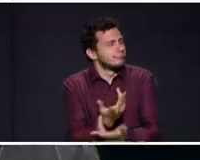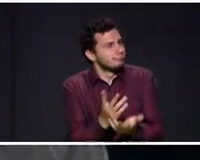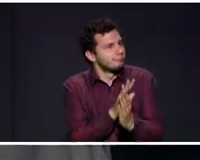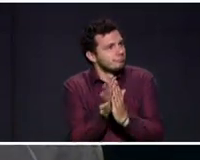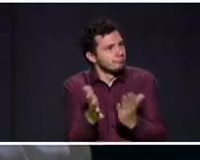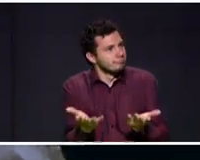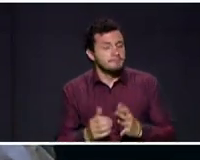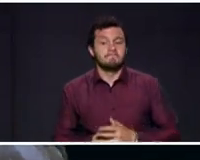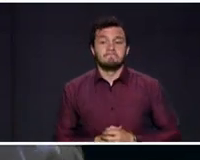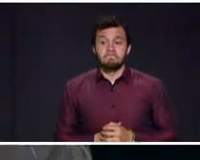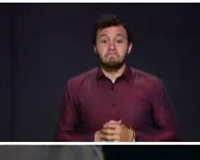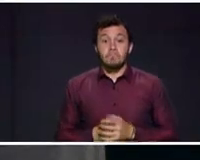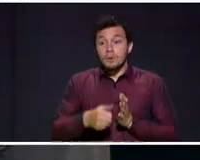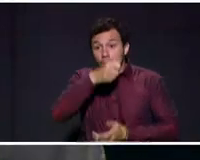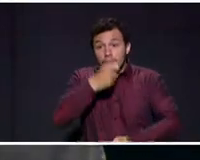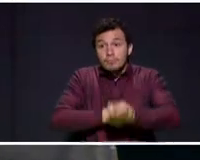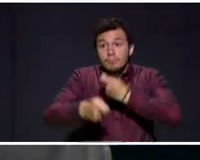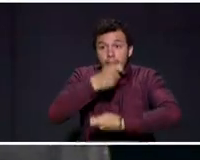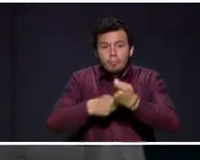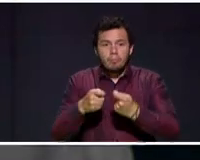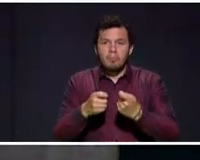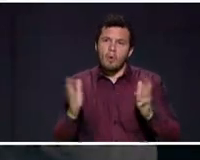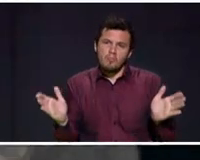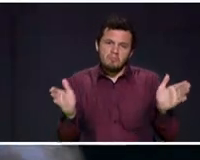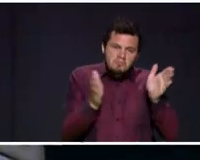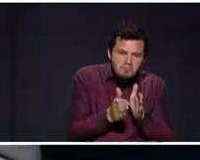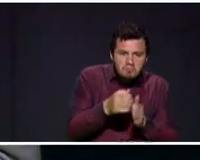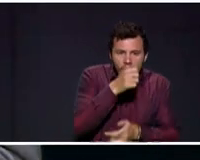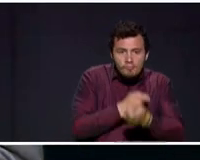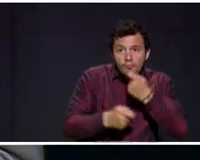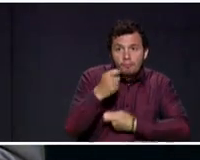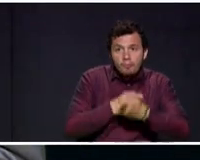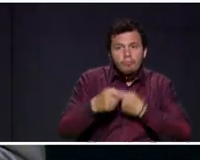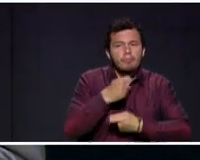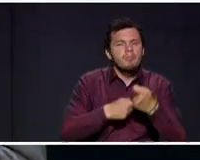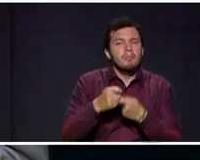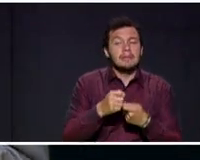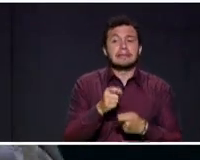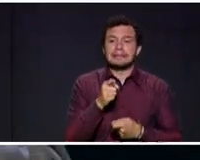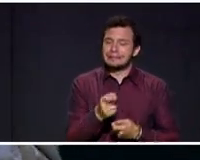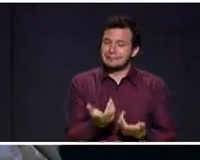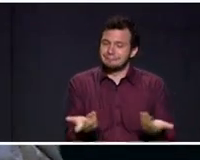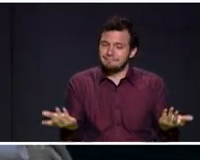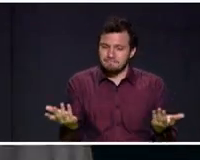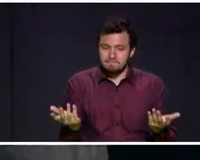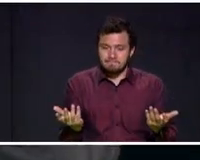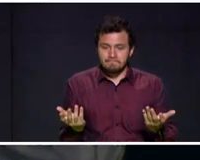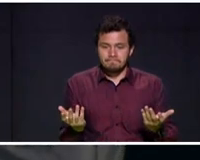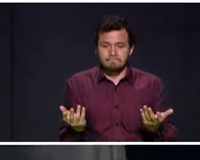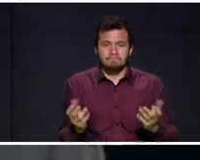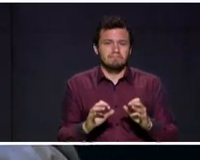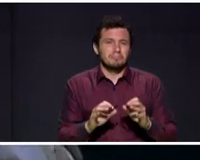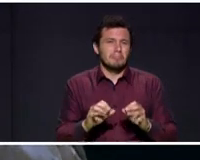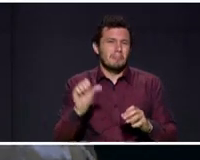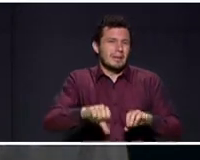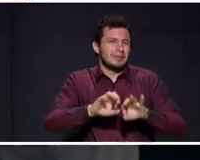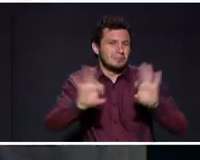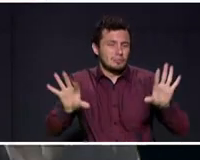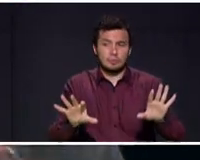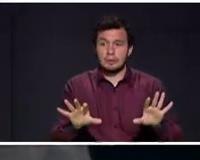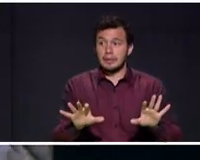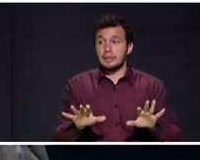narcotráfico y el microtráfico tienen que ver con esa una relación que se ha generado en buena parte de la dirigencia tradicional